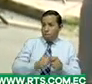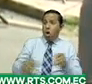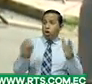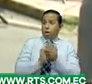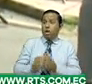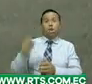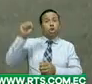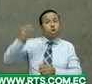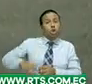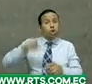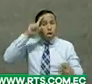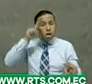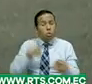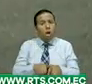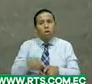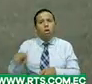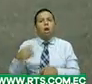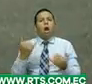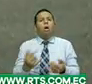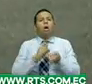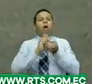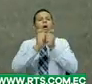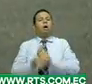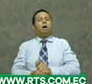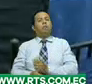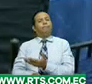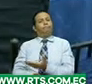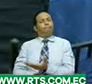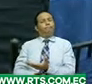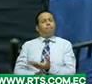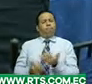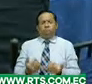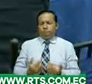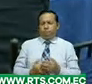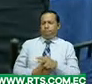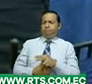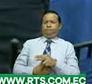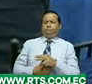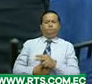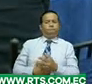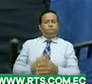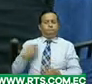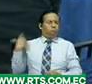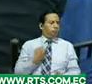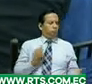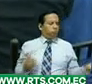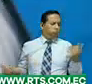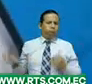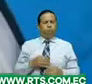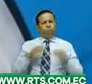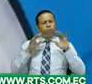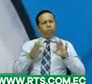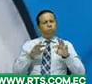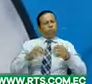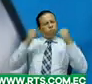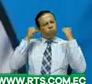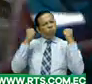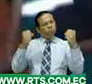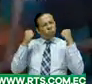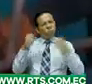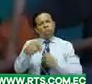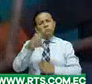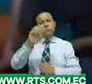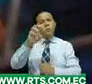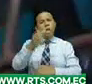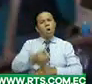el acuerdo por parte del candidato Guillermo Lasso, no les queda otra opción que exigir se cumpla lo establecido, es decir, que se concrete el reconteo de